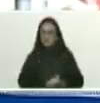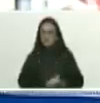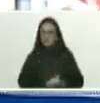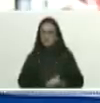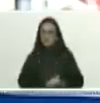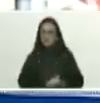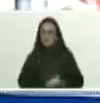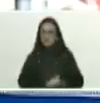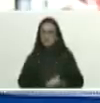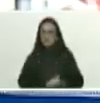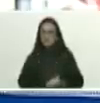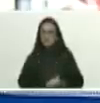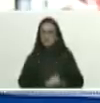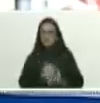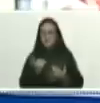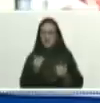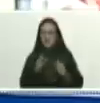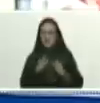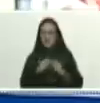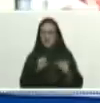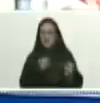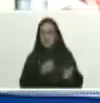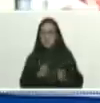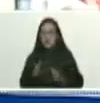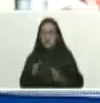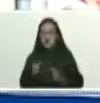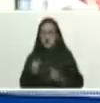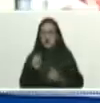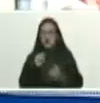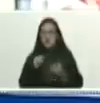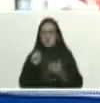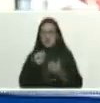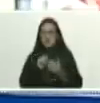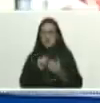Aquí está todo el plan detallado, específico,